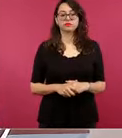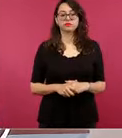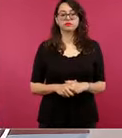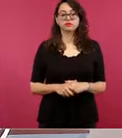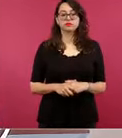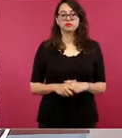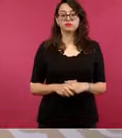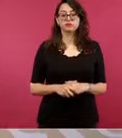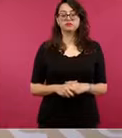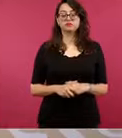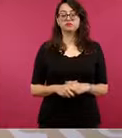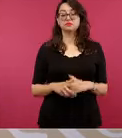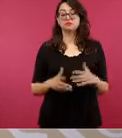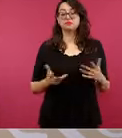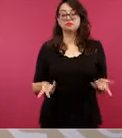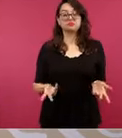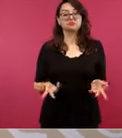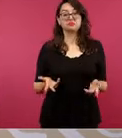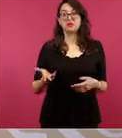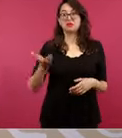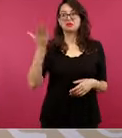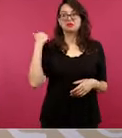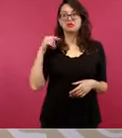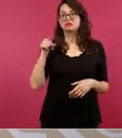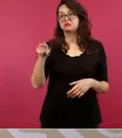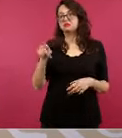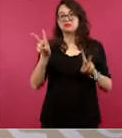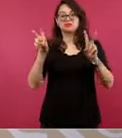Procuraduría Electoral, o no sé cómo se llamaba entonces,